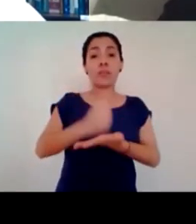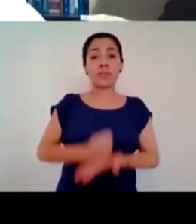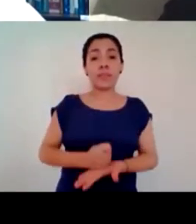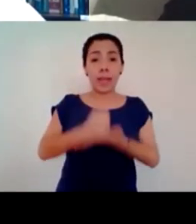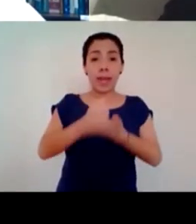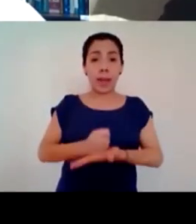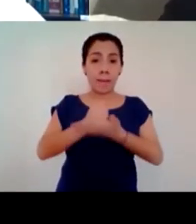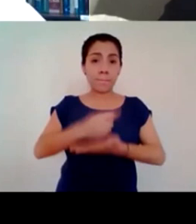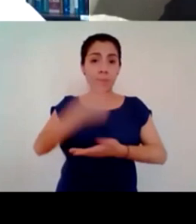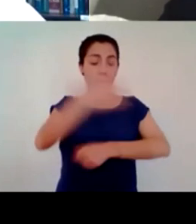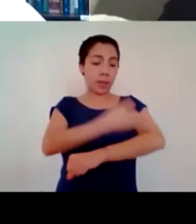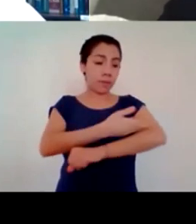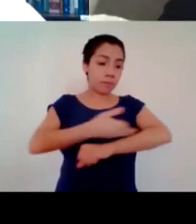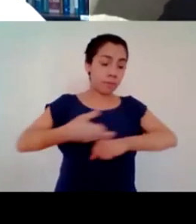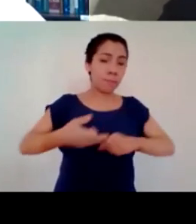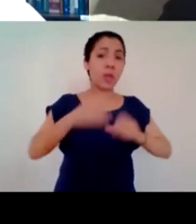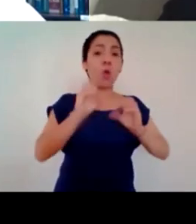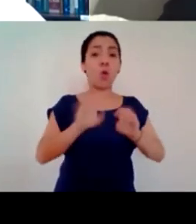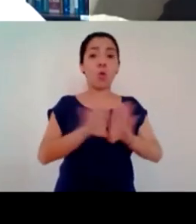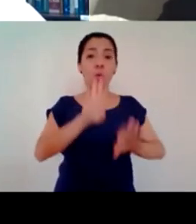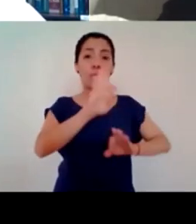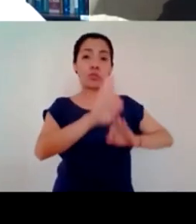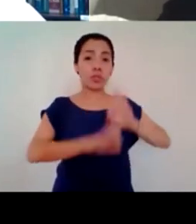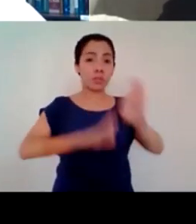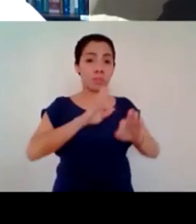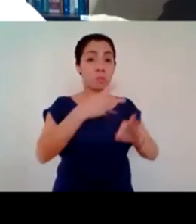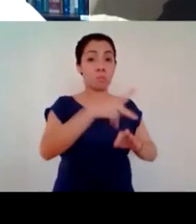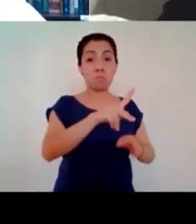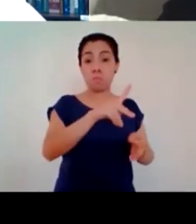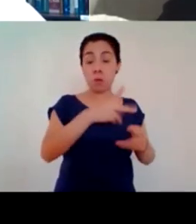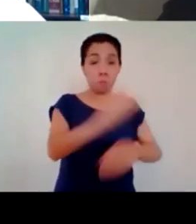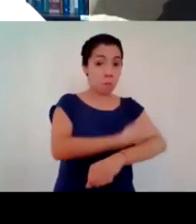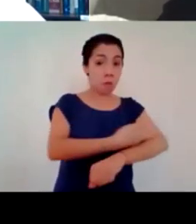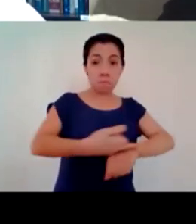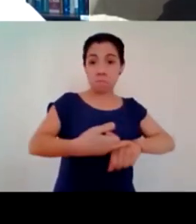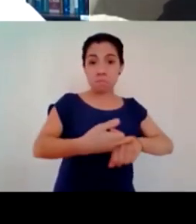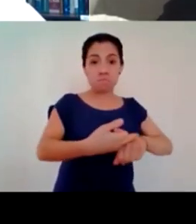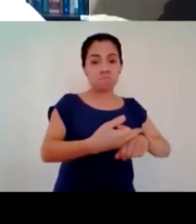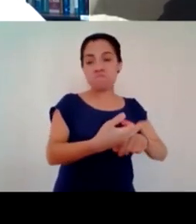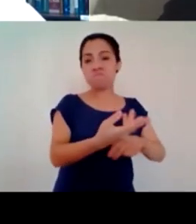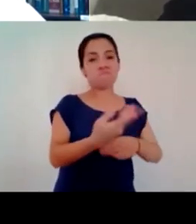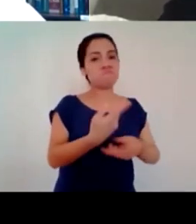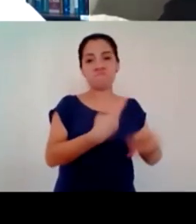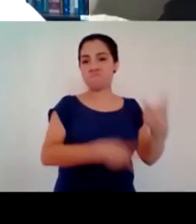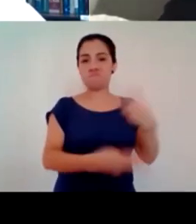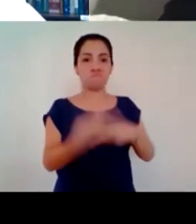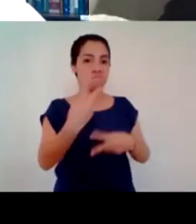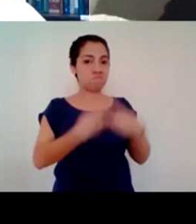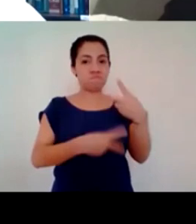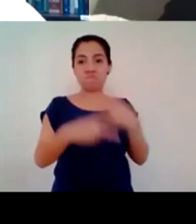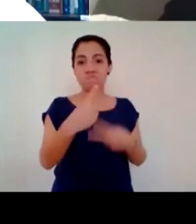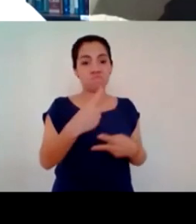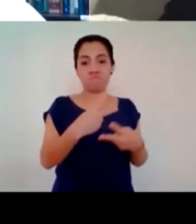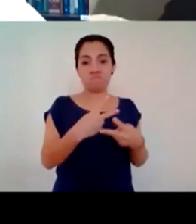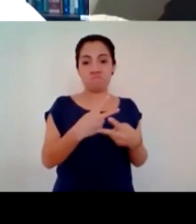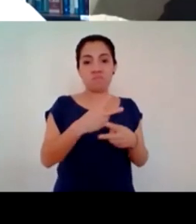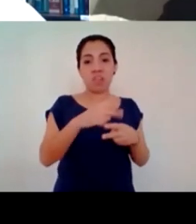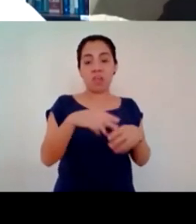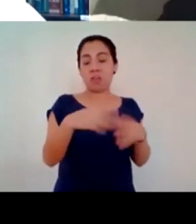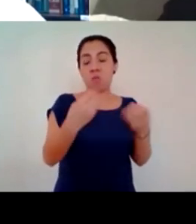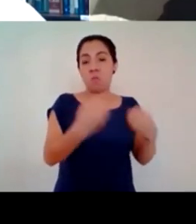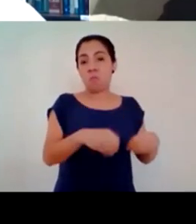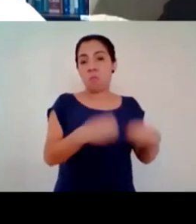las comunidades de tratamiento, y nunca venían. Y era durísimo porque lejos